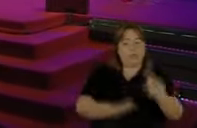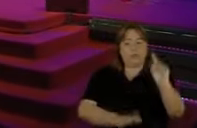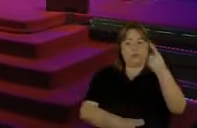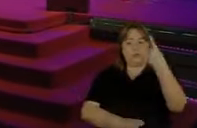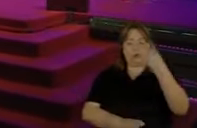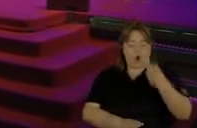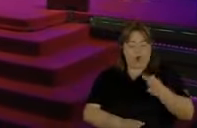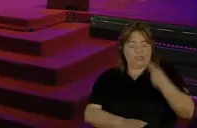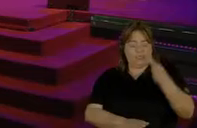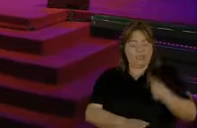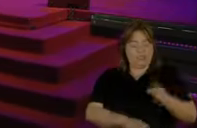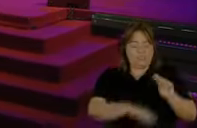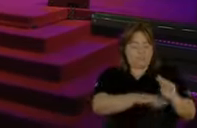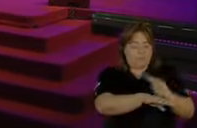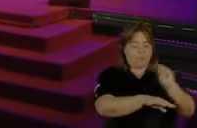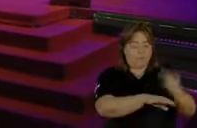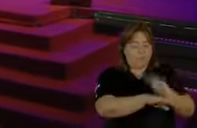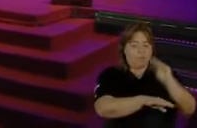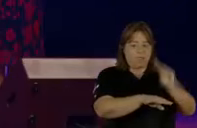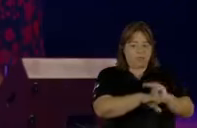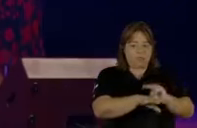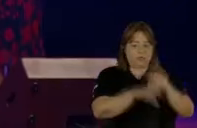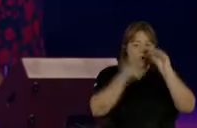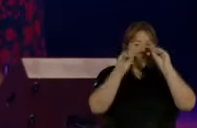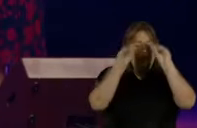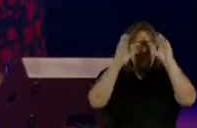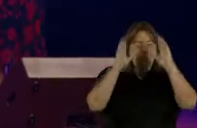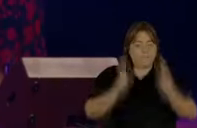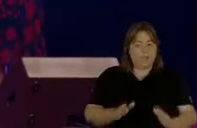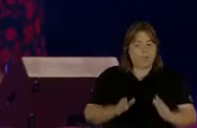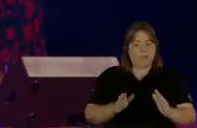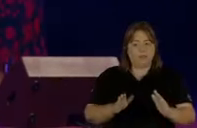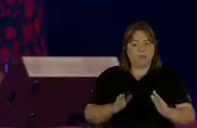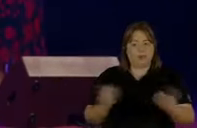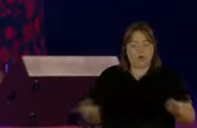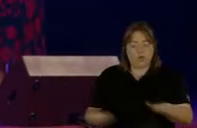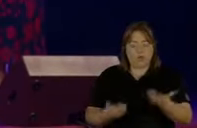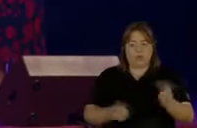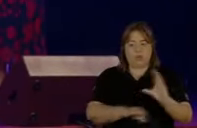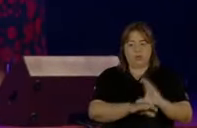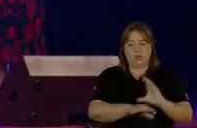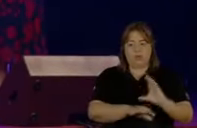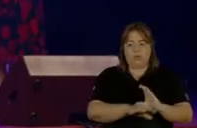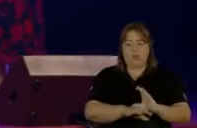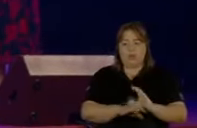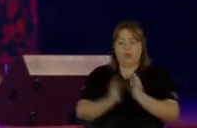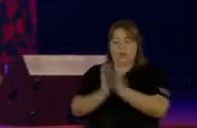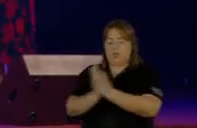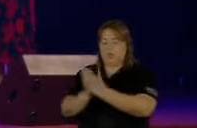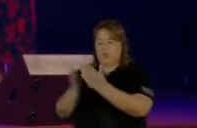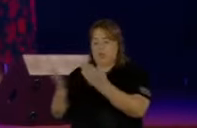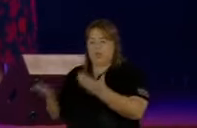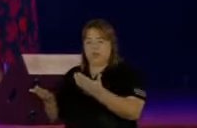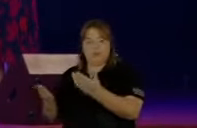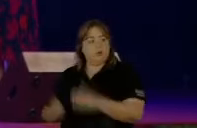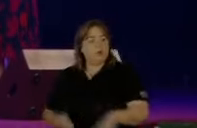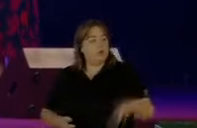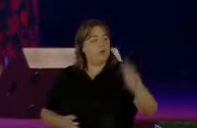siempre será un ministro de la casa, un maestro y un ministro de la casa. Y ese libro, 60-100,